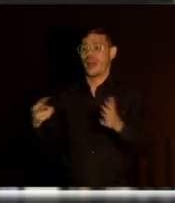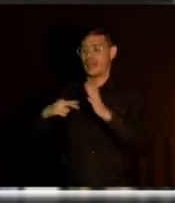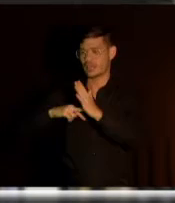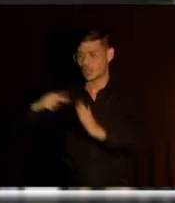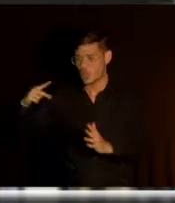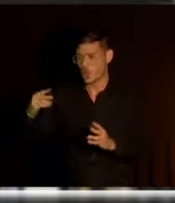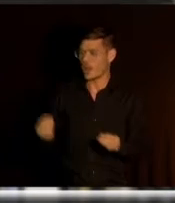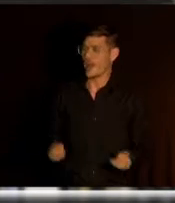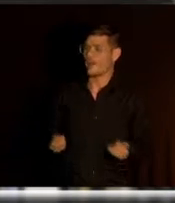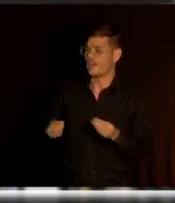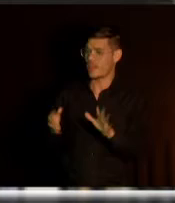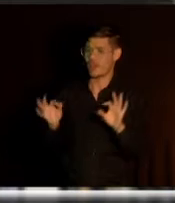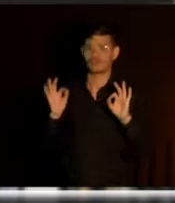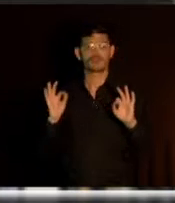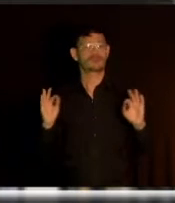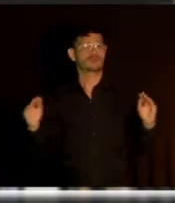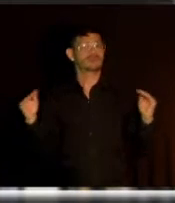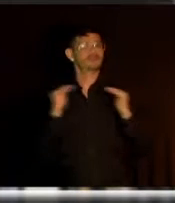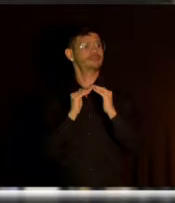puede aportar.